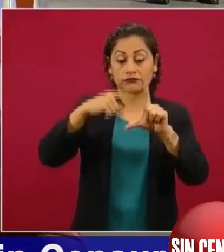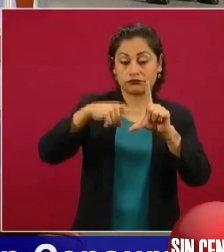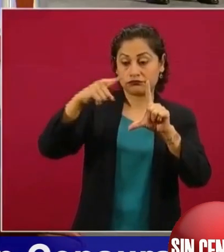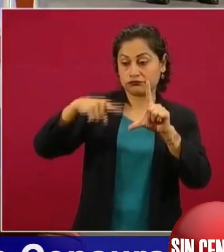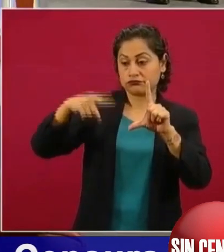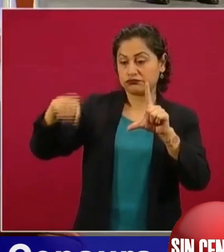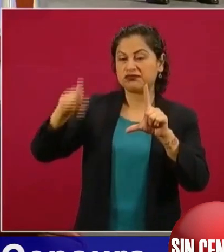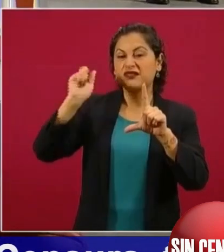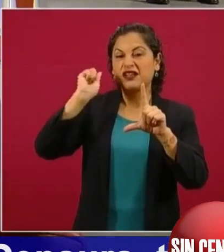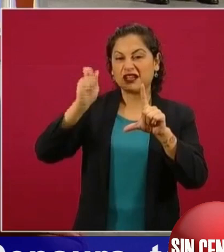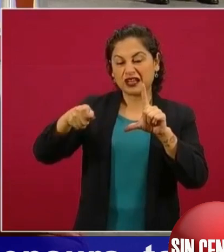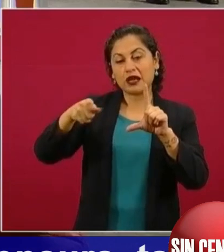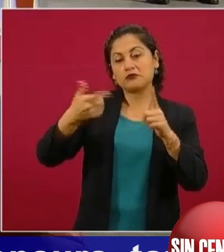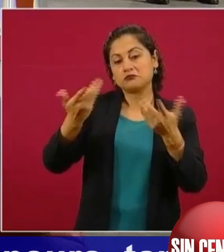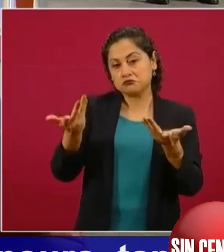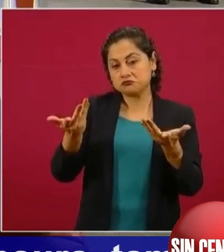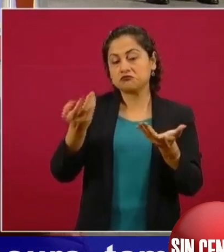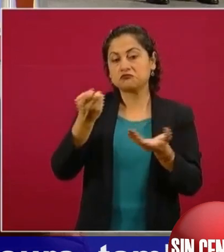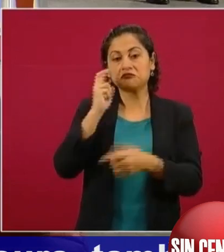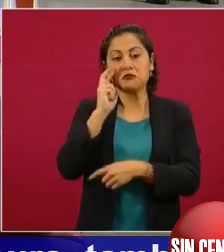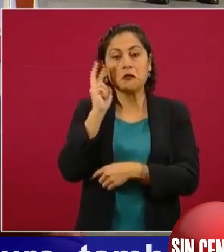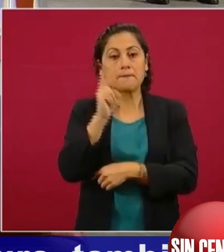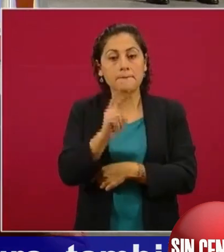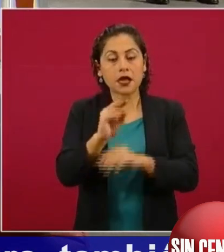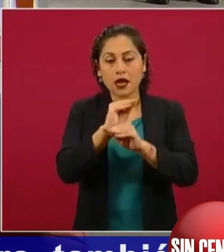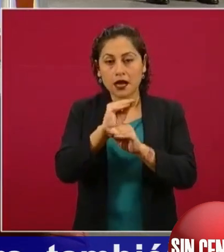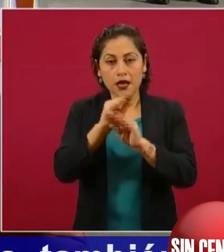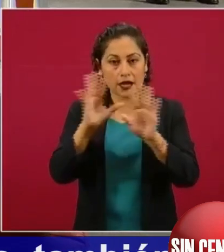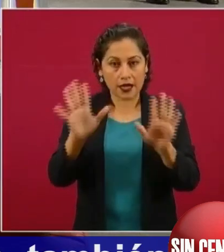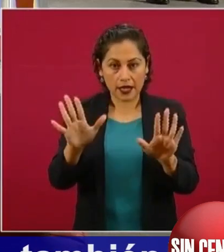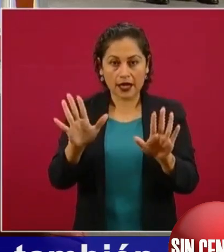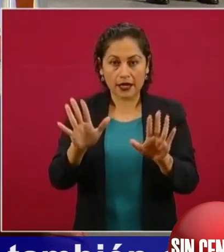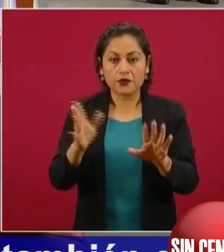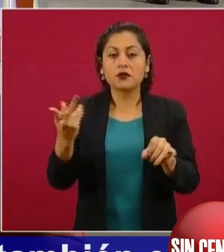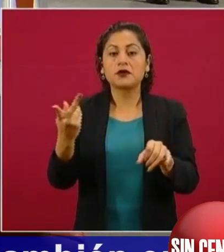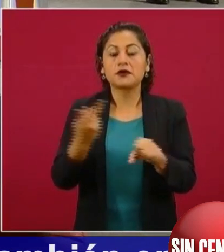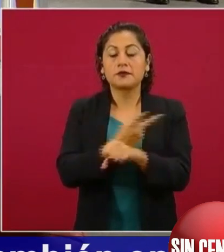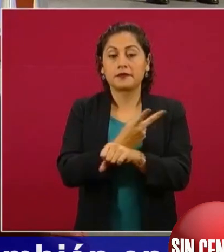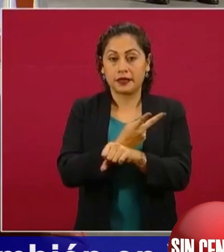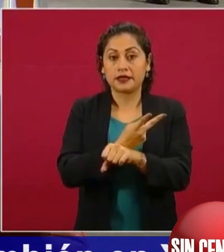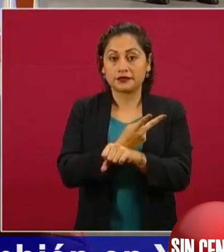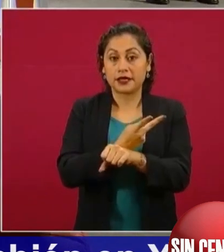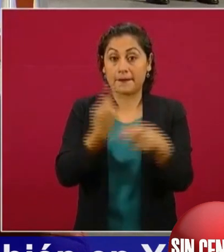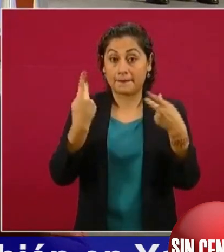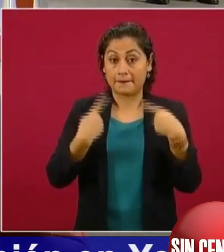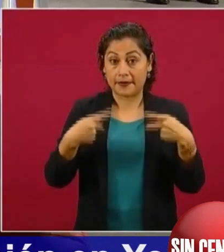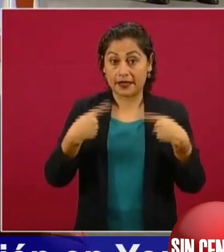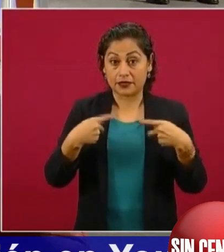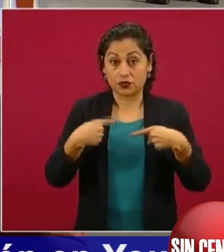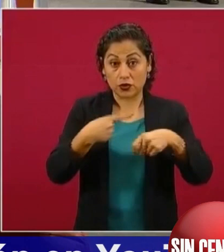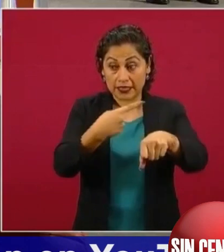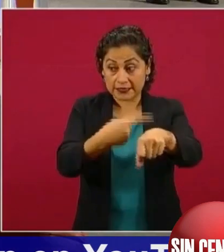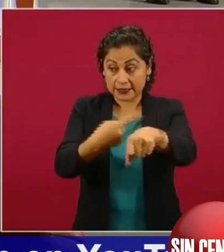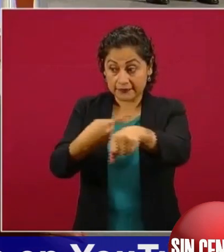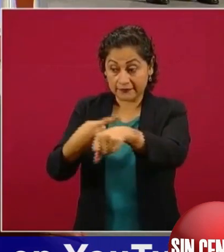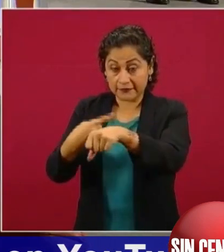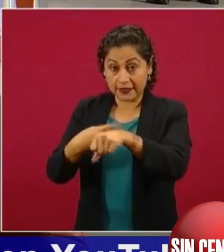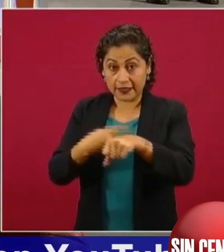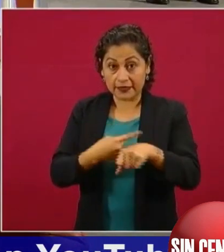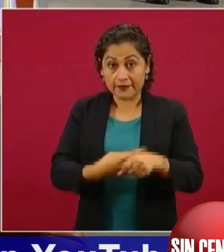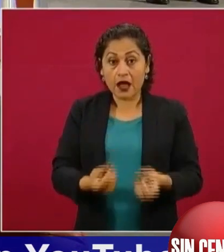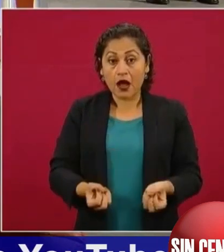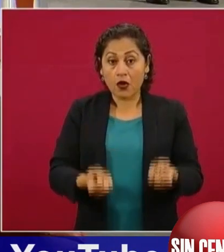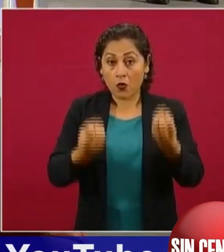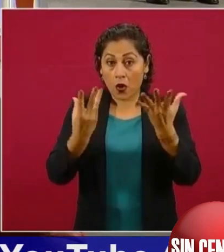representación visual, gráfica, de lo que va ocurriendo con la presentación de casos, personas que enferman en